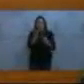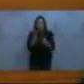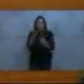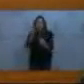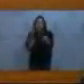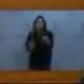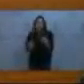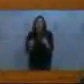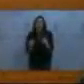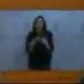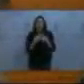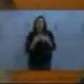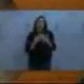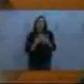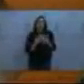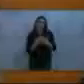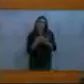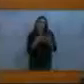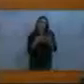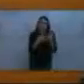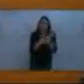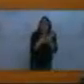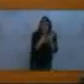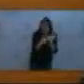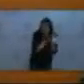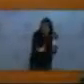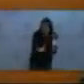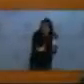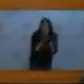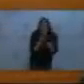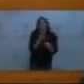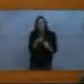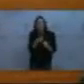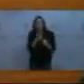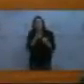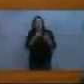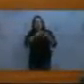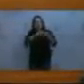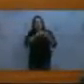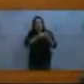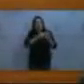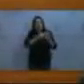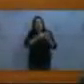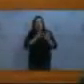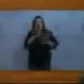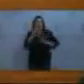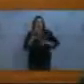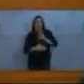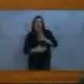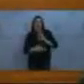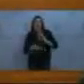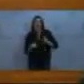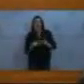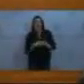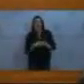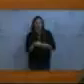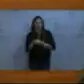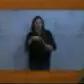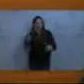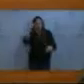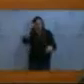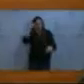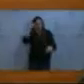o sea, enchufados, en estos puestos mediante la perfilación de la plaza hasta límites que solo pueden ser tildados de extravagantes y